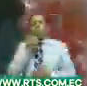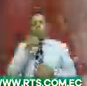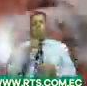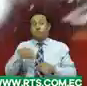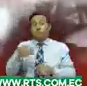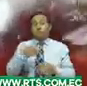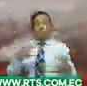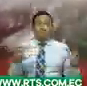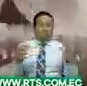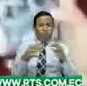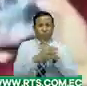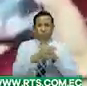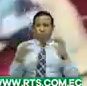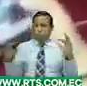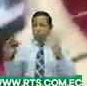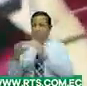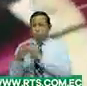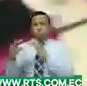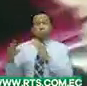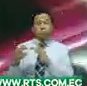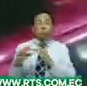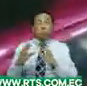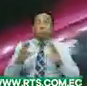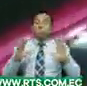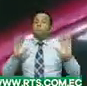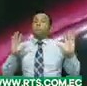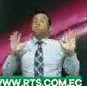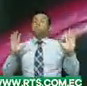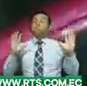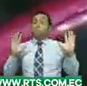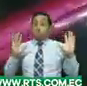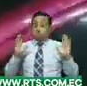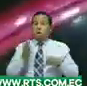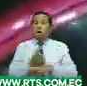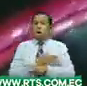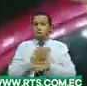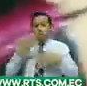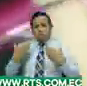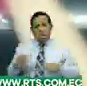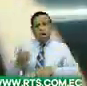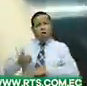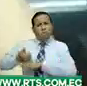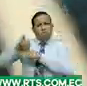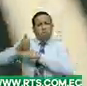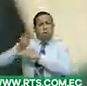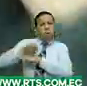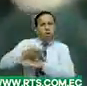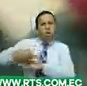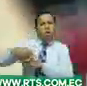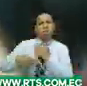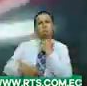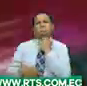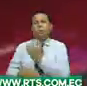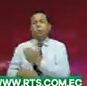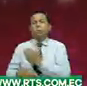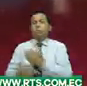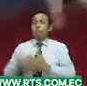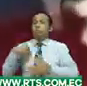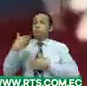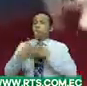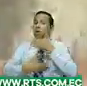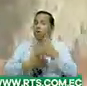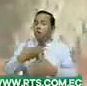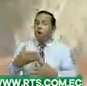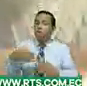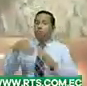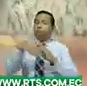y los desacatos a las disposiciones emitidas por las autoridades no terminen en consecuencias fatales para quienes visitaron la península. Desde